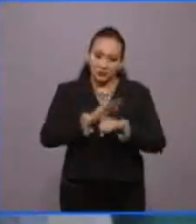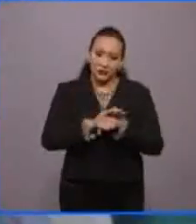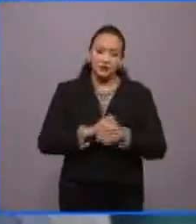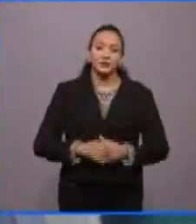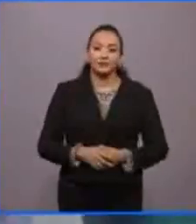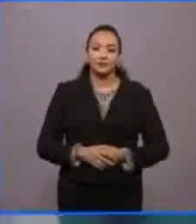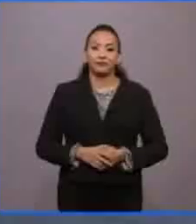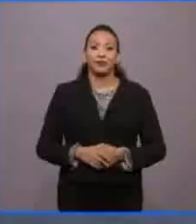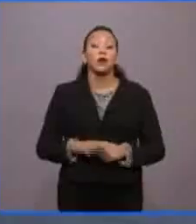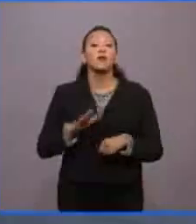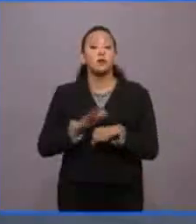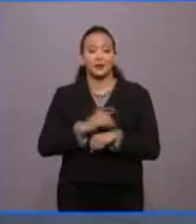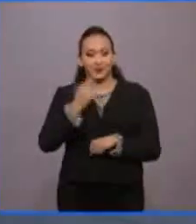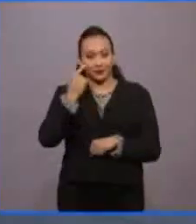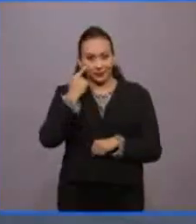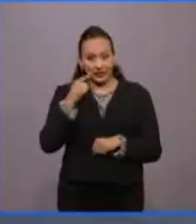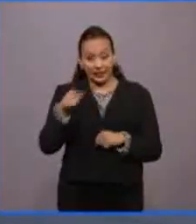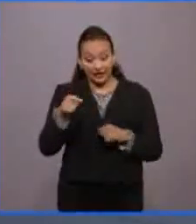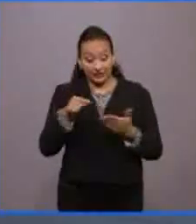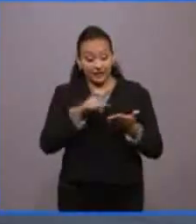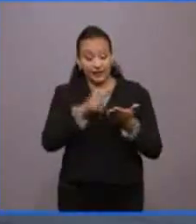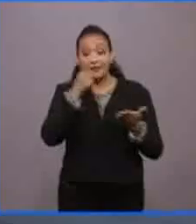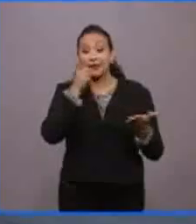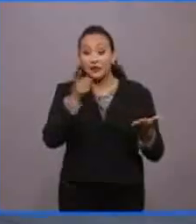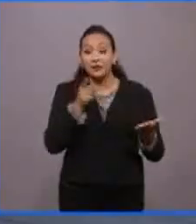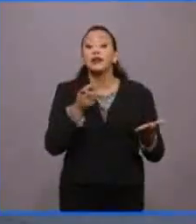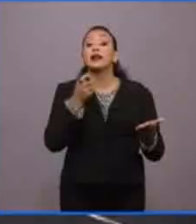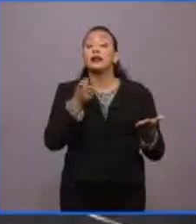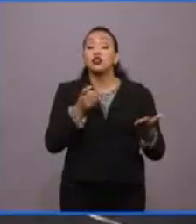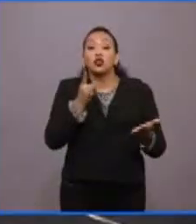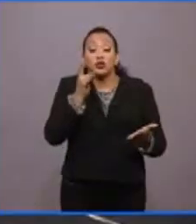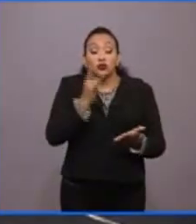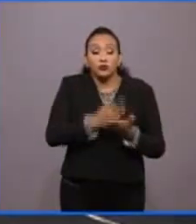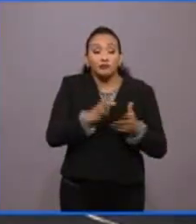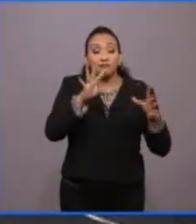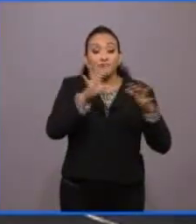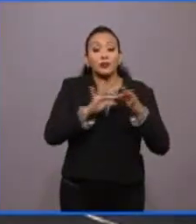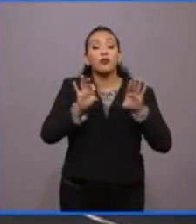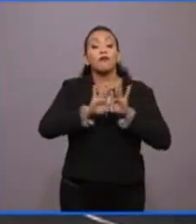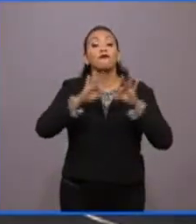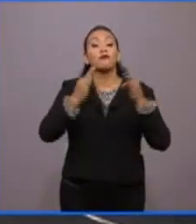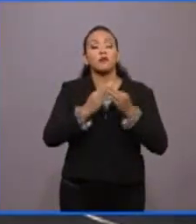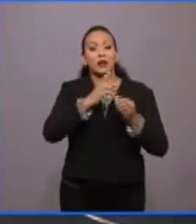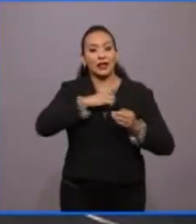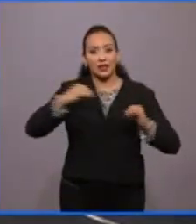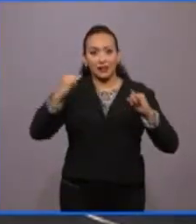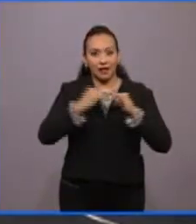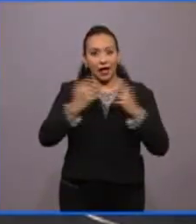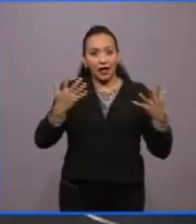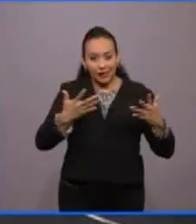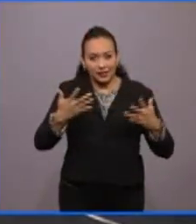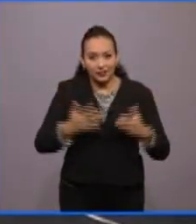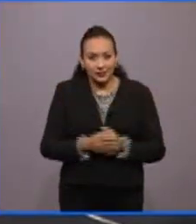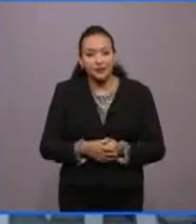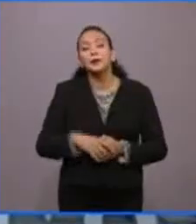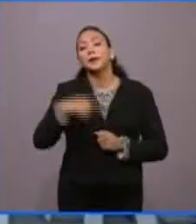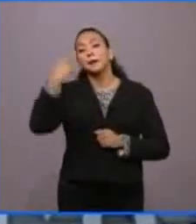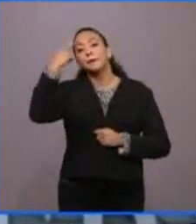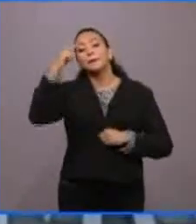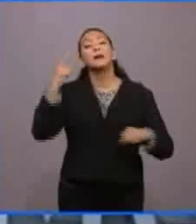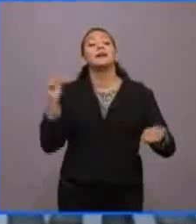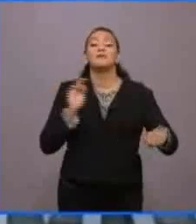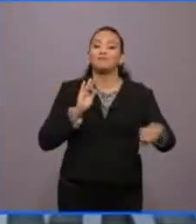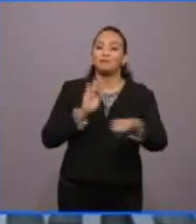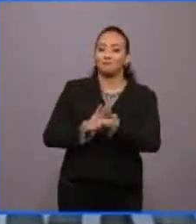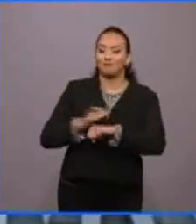Suprema, pues la mencionada disposición únicamente determina la manera en que debe proceder el instituto en cada caso, salvaguardando la